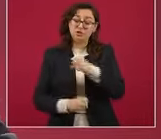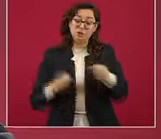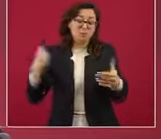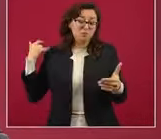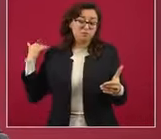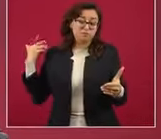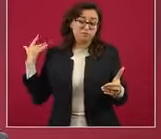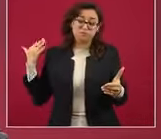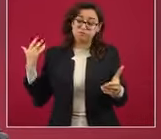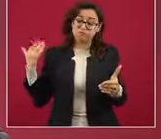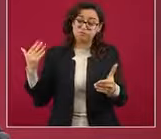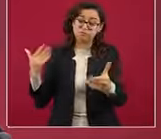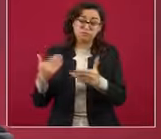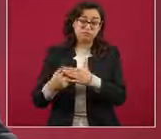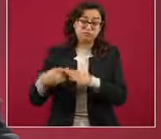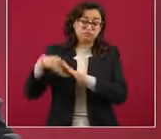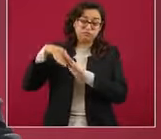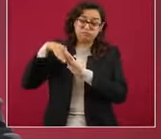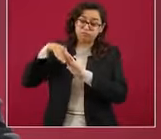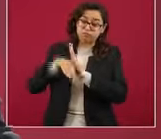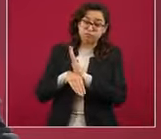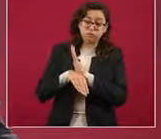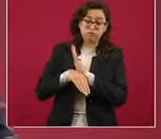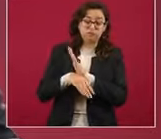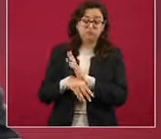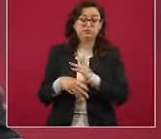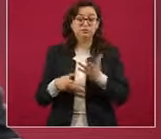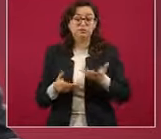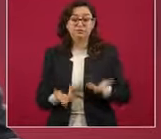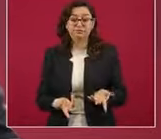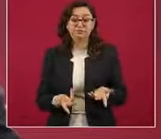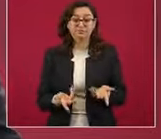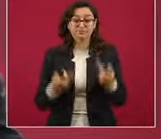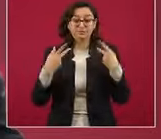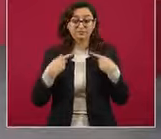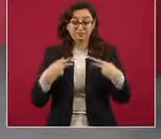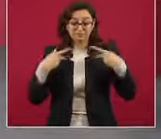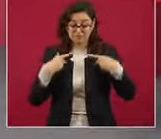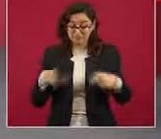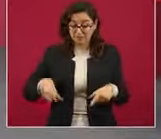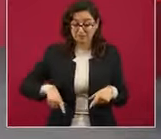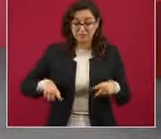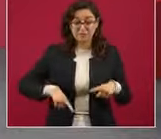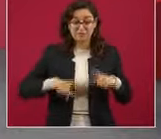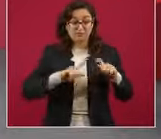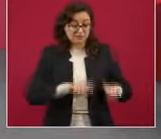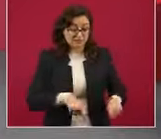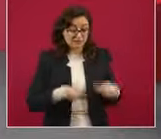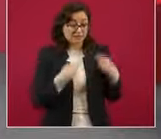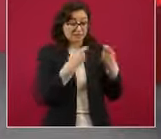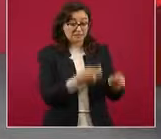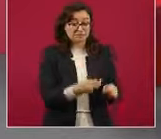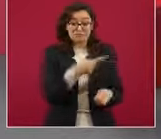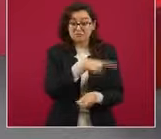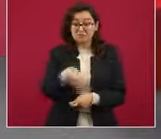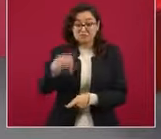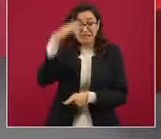Llegaban a los cargos públicos gente totalmente inexperta, pero no